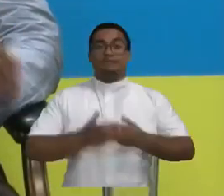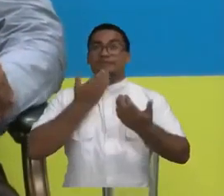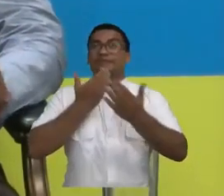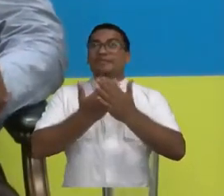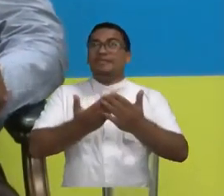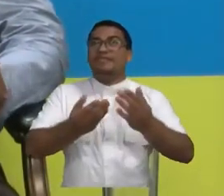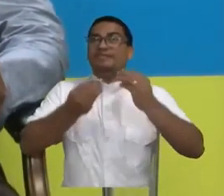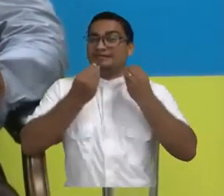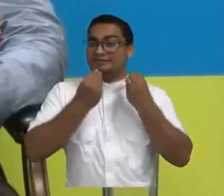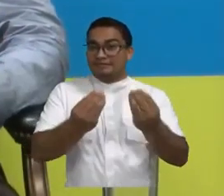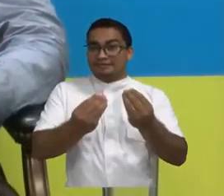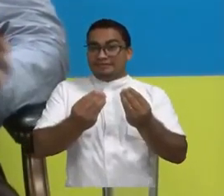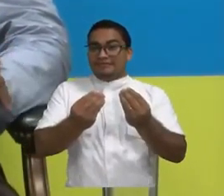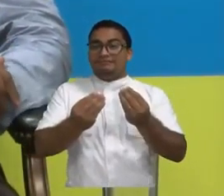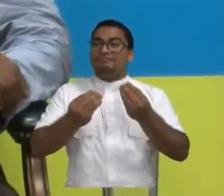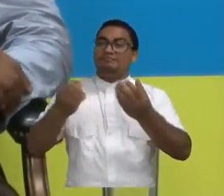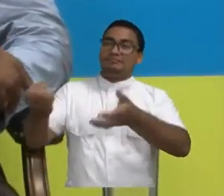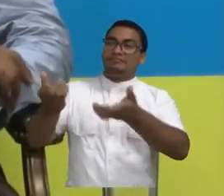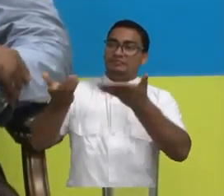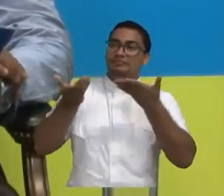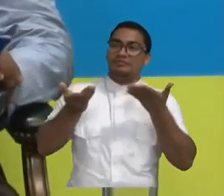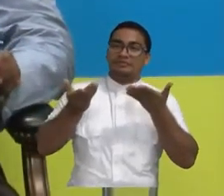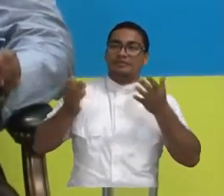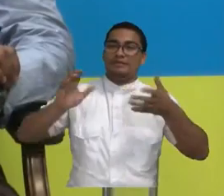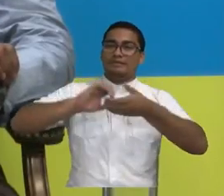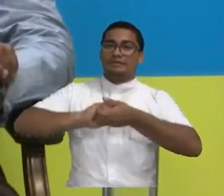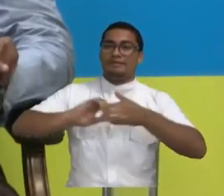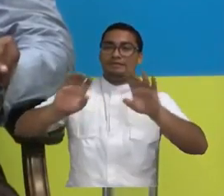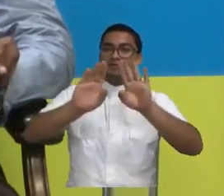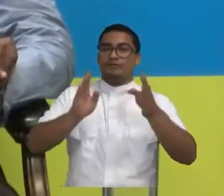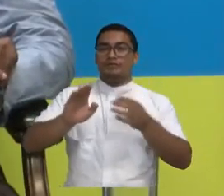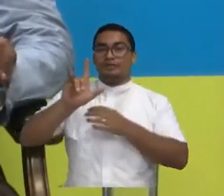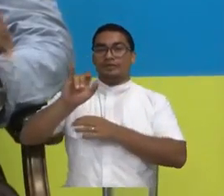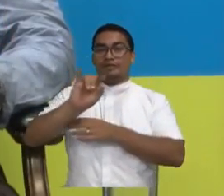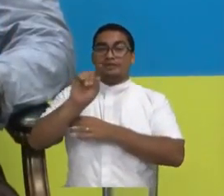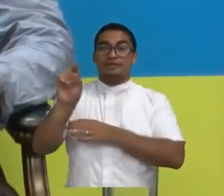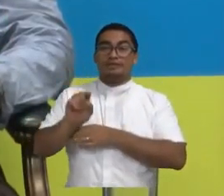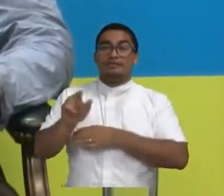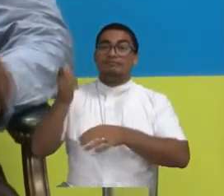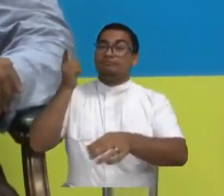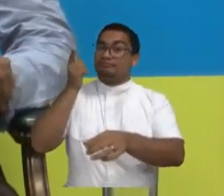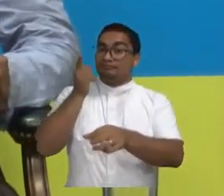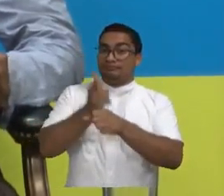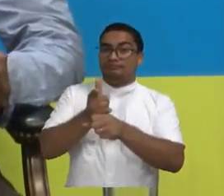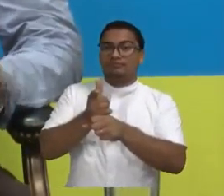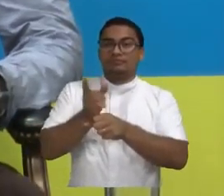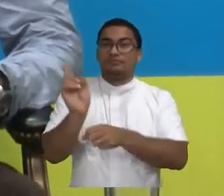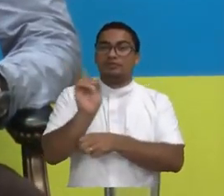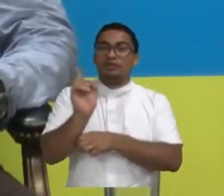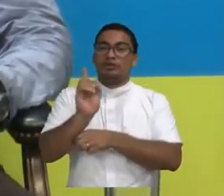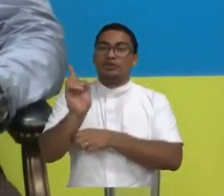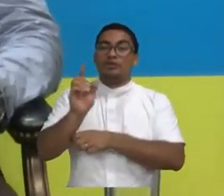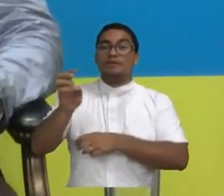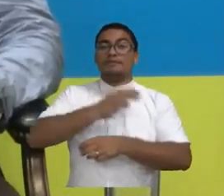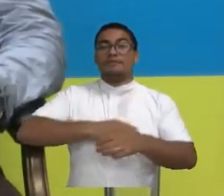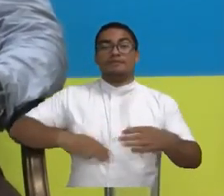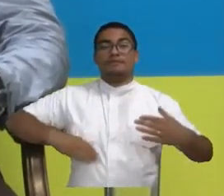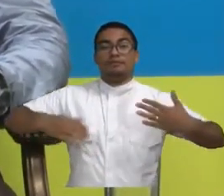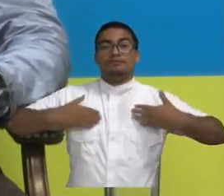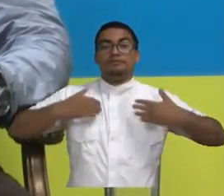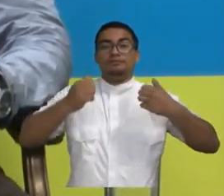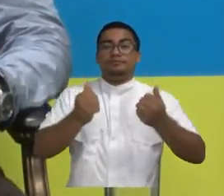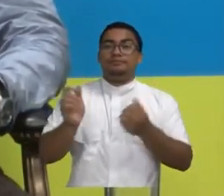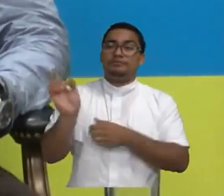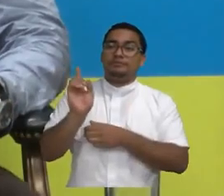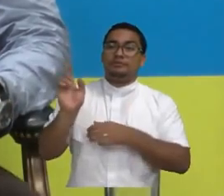Gracias por este reporte. Nuestra compañera Liz Escoto se encuentra desde el Ministerio de Salud, donde